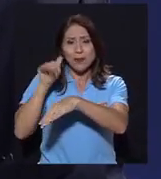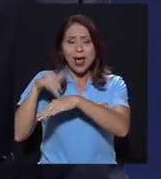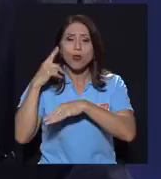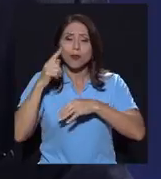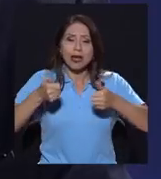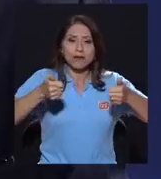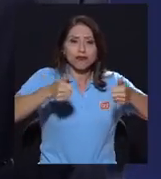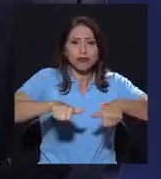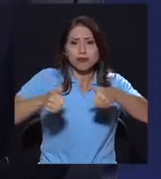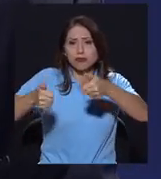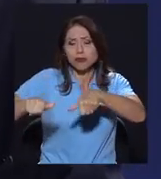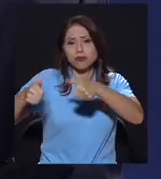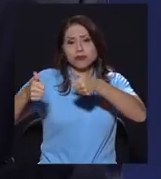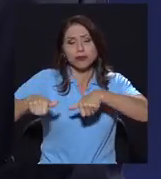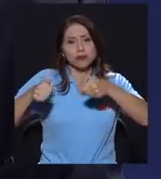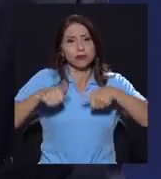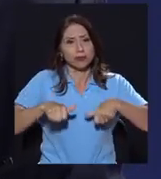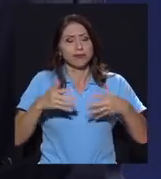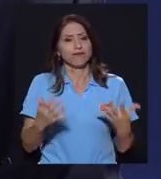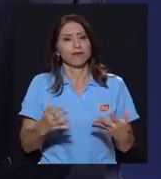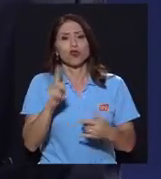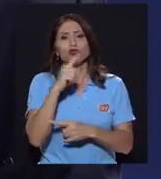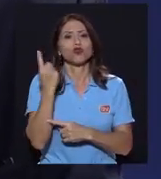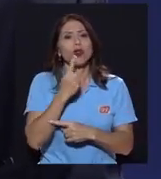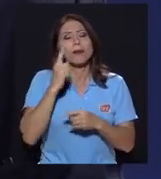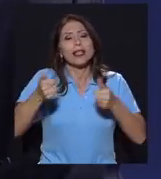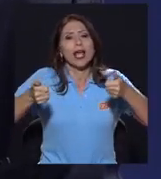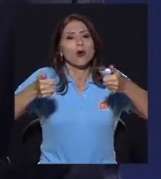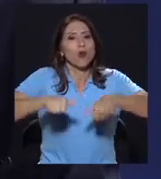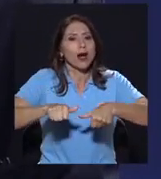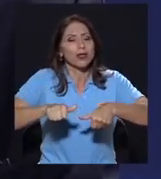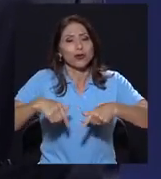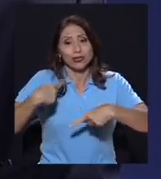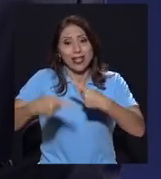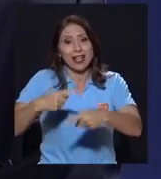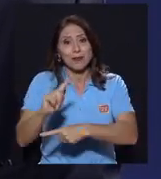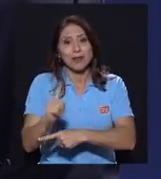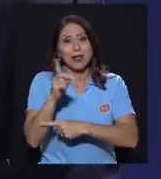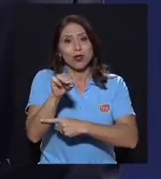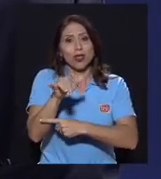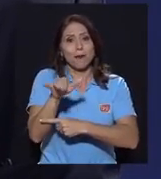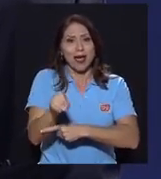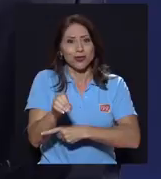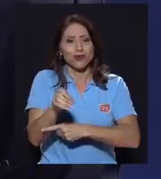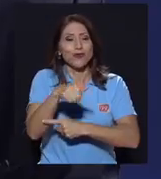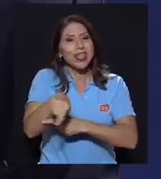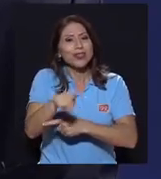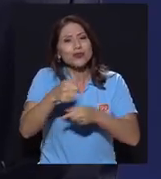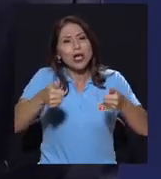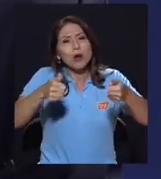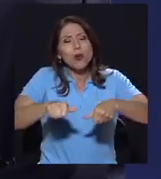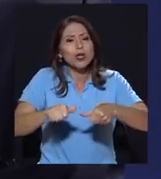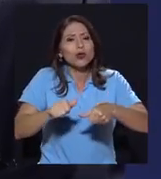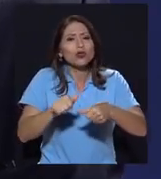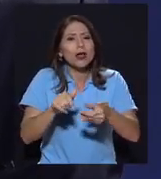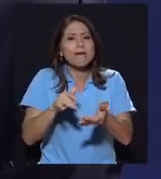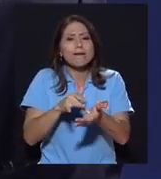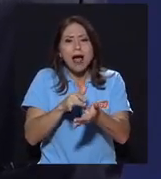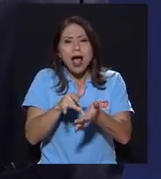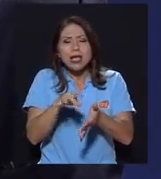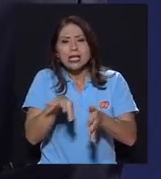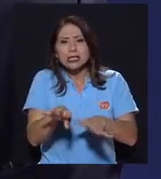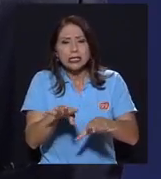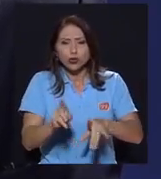por acuerdos y más allá de los acuerdos del primero de mayo a esos acuerdos frágiles volátiles que se